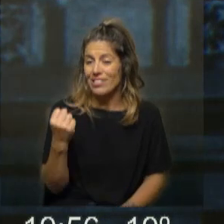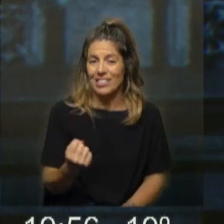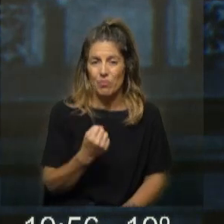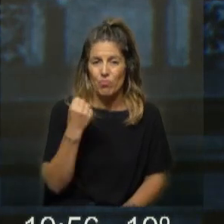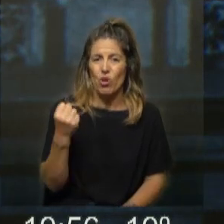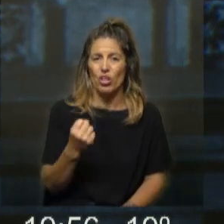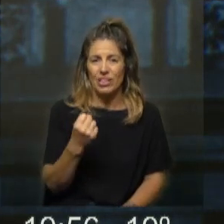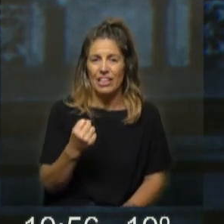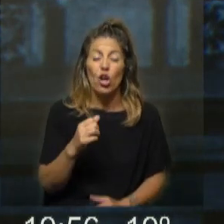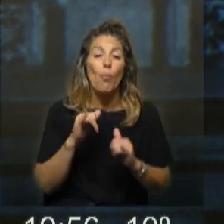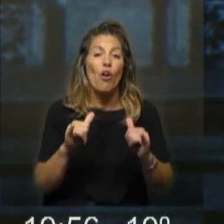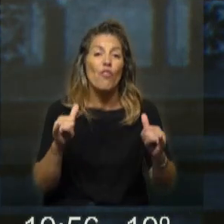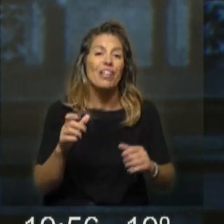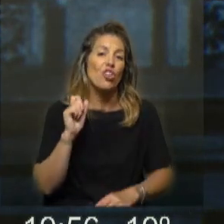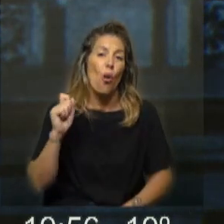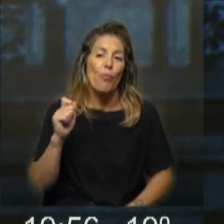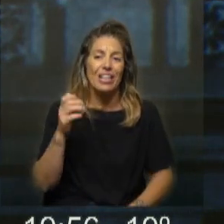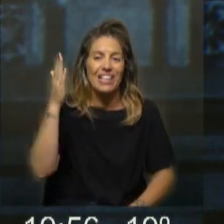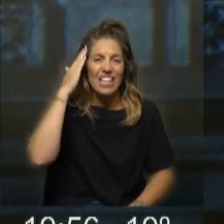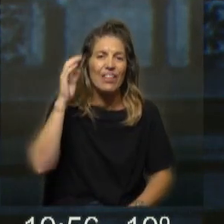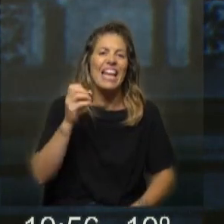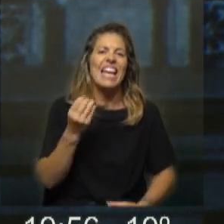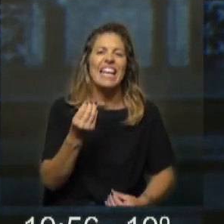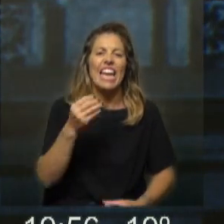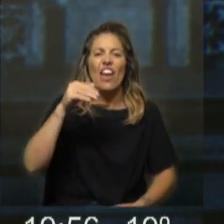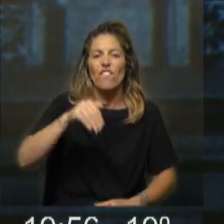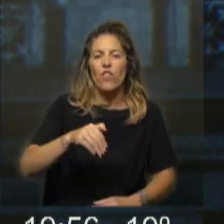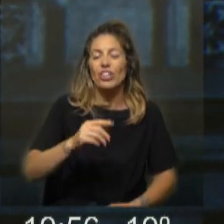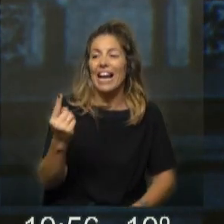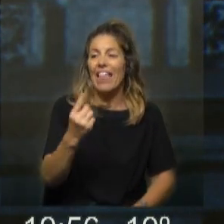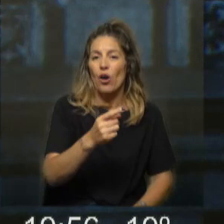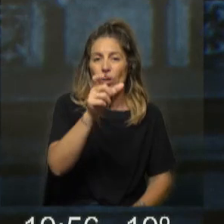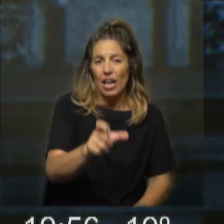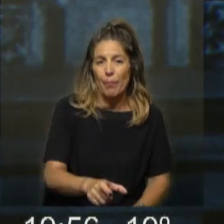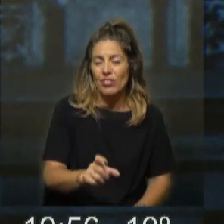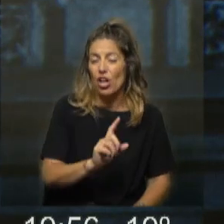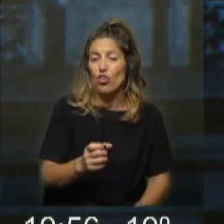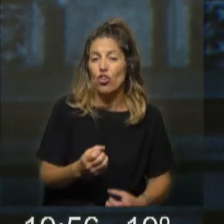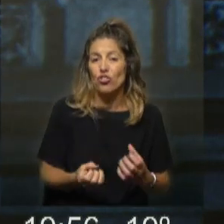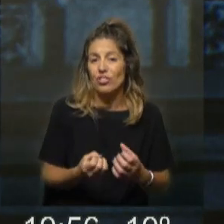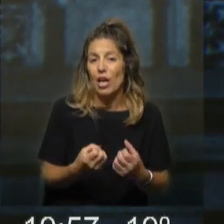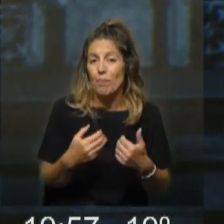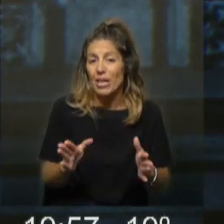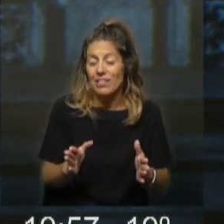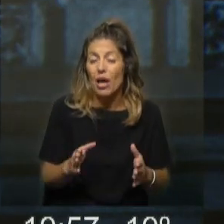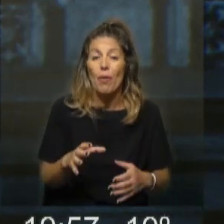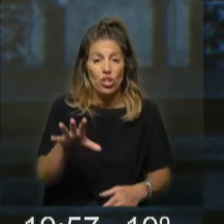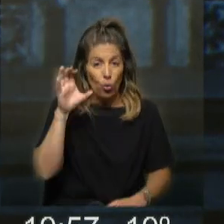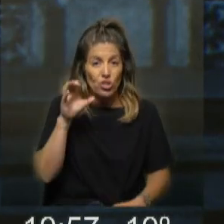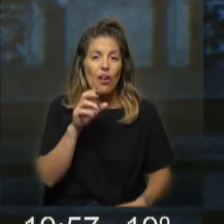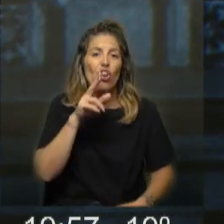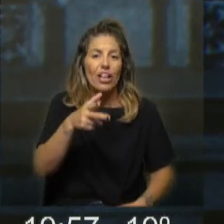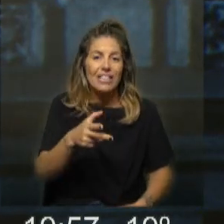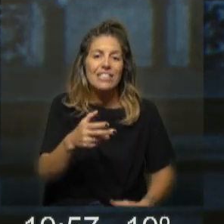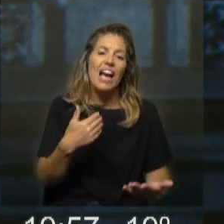importante como información pública, saber qué es lo que vota cada senador, no se logra implementar. Así que vamos a escuchar las palabras de Daniel Carranza hablando de esto que